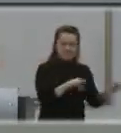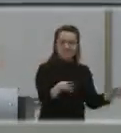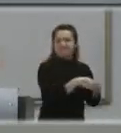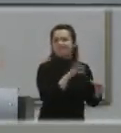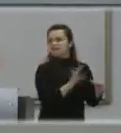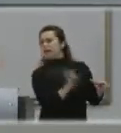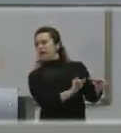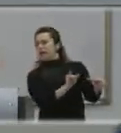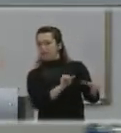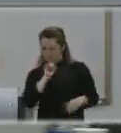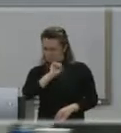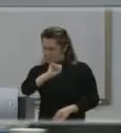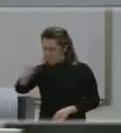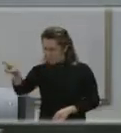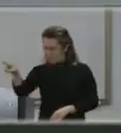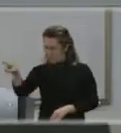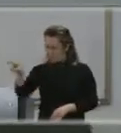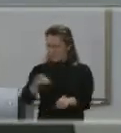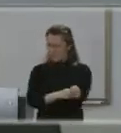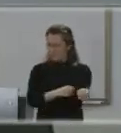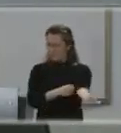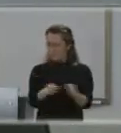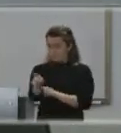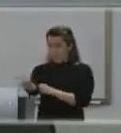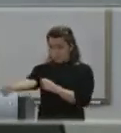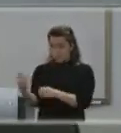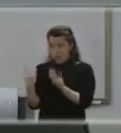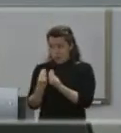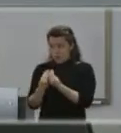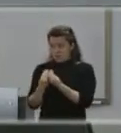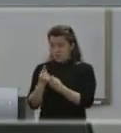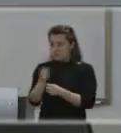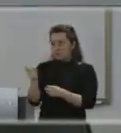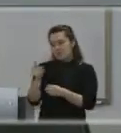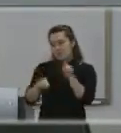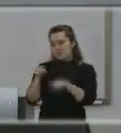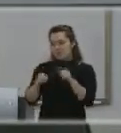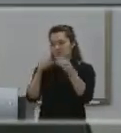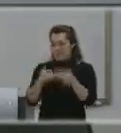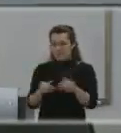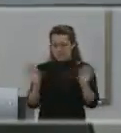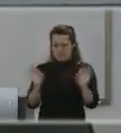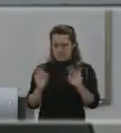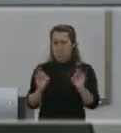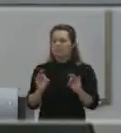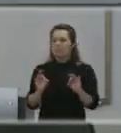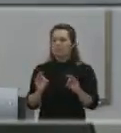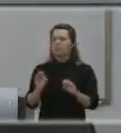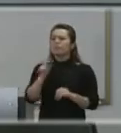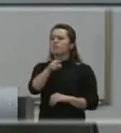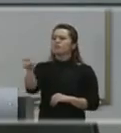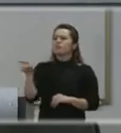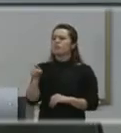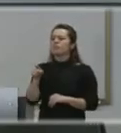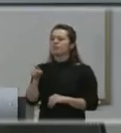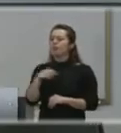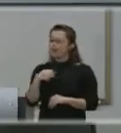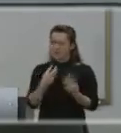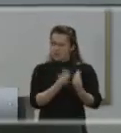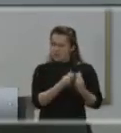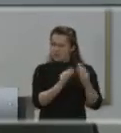yo pregunto al auditorio, ¿cuántos de ustedes han tenido compañeros, sobre todo las personas sin discapacidad, cuántos de ustedes han tenido